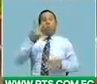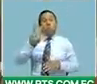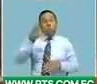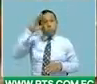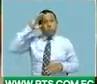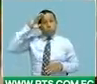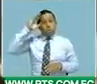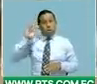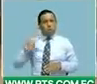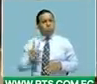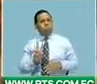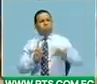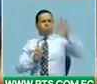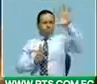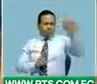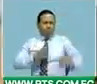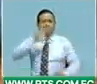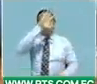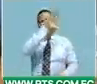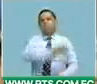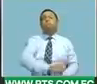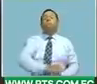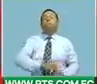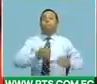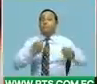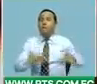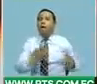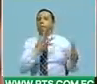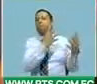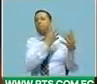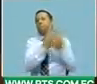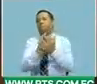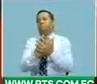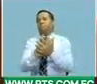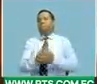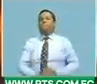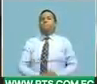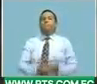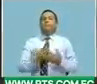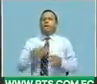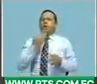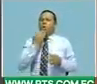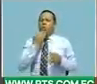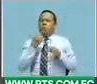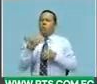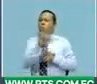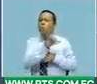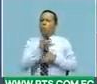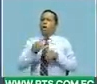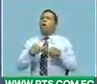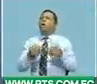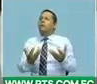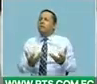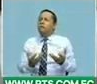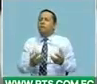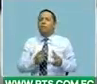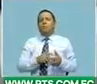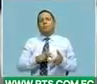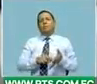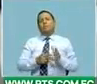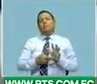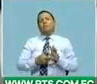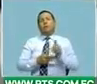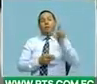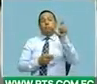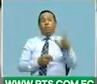en flagrancia e inmediatamente ha logrado la captura. Coincidencialmente hay un común denominador, que las víctimas son de nacionalidad china,